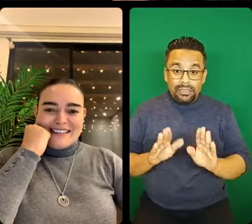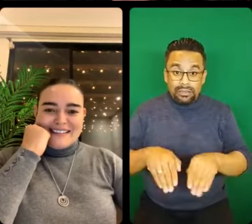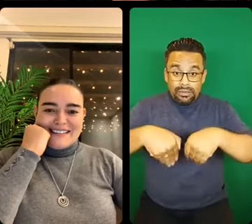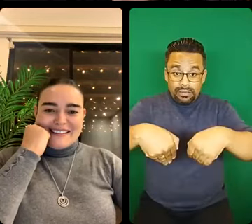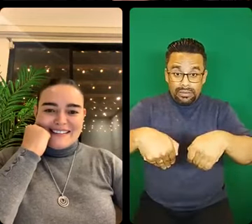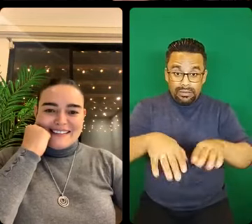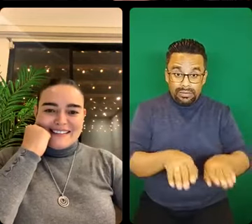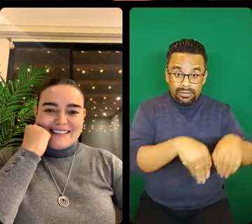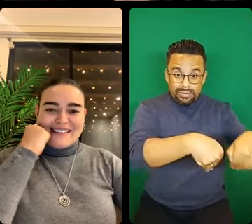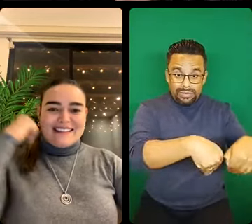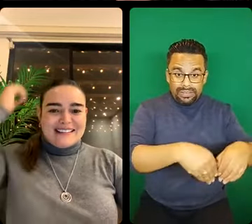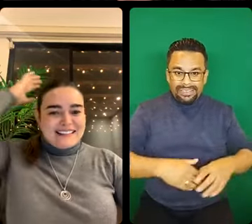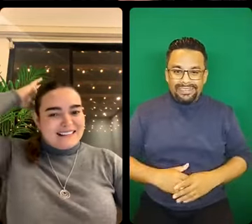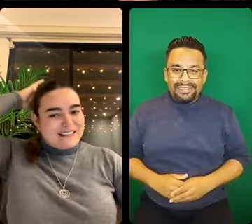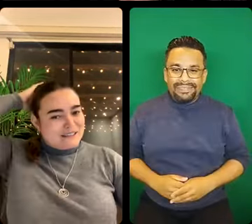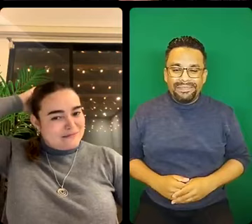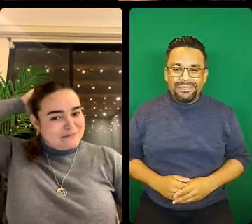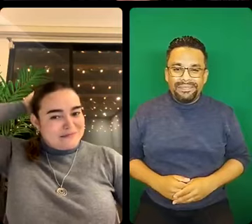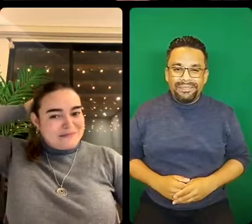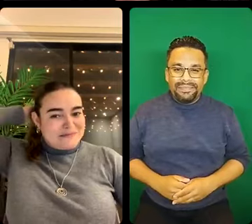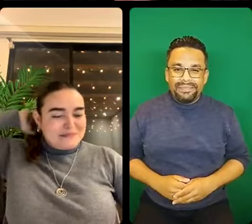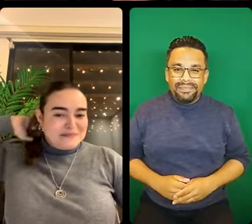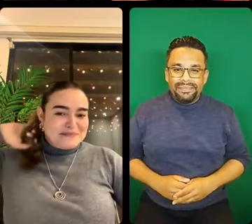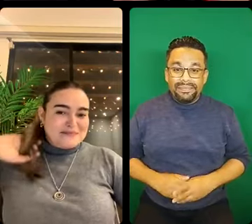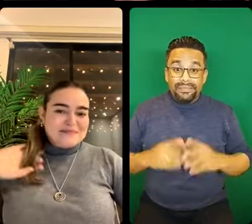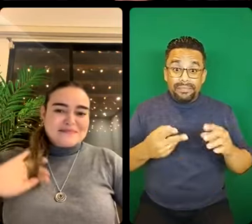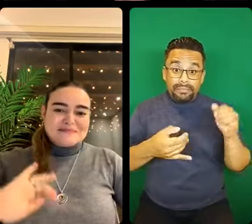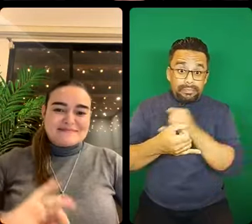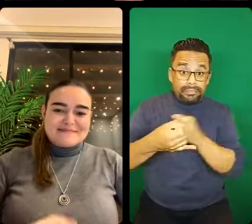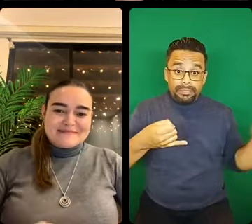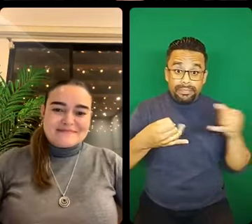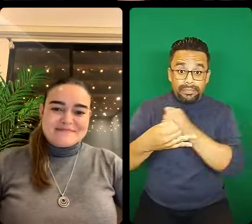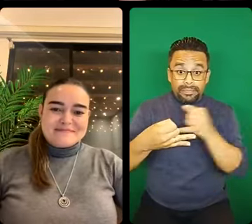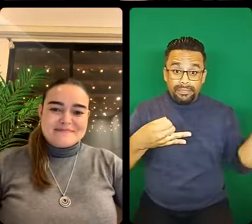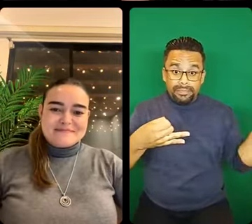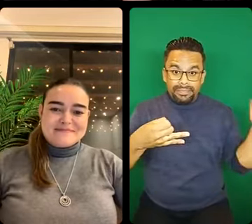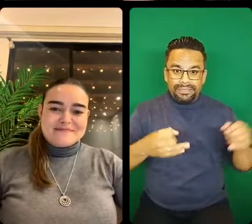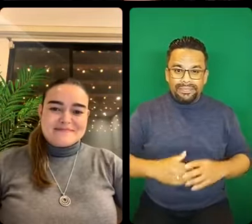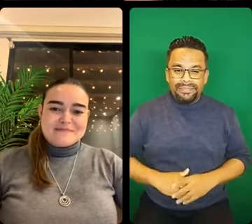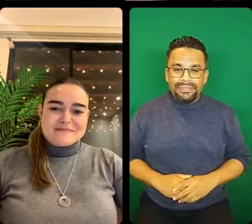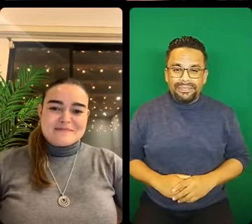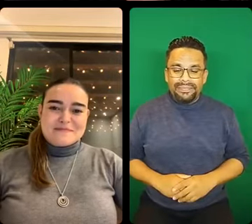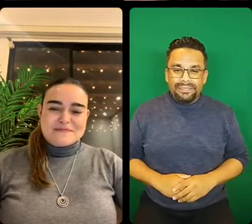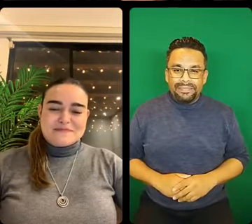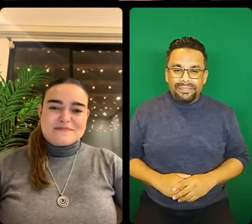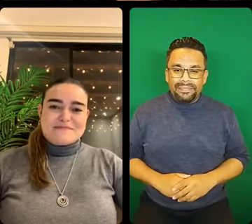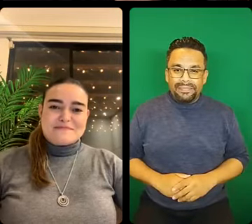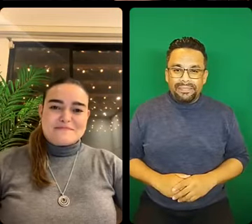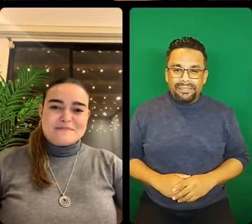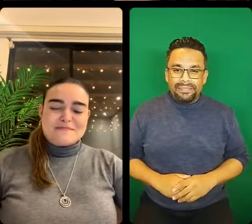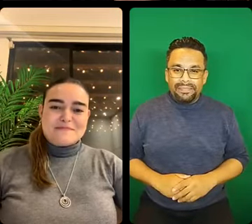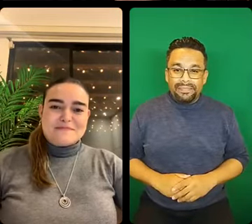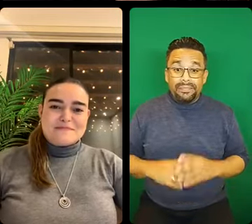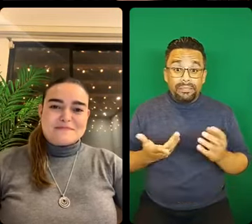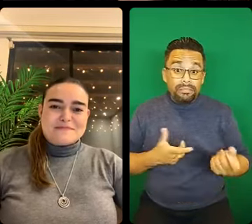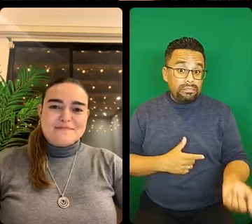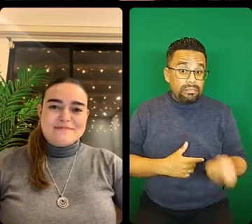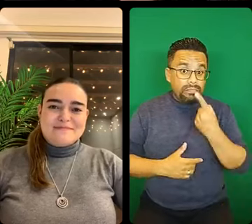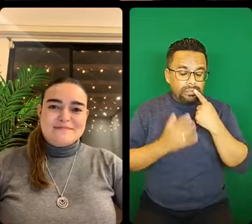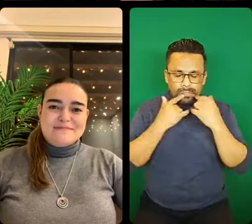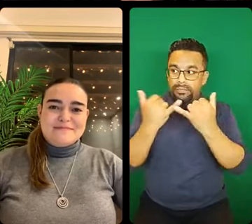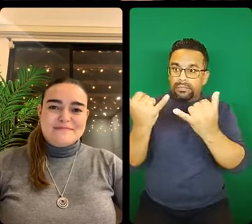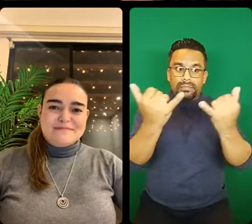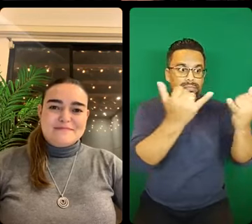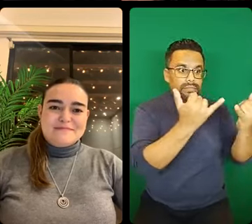Ángel y Lucero Álvarez Ortiz, Dos Líneas, Natalia Alexandra Quintero Montoya, Dosis de Realidad, Dayana